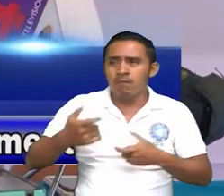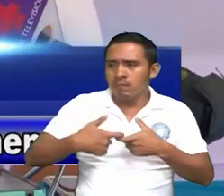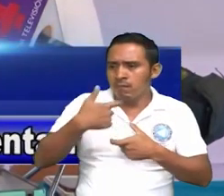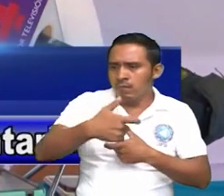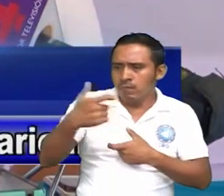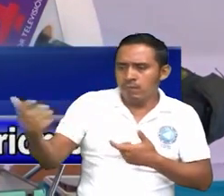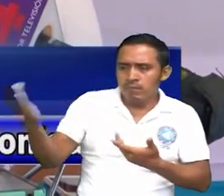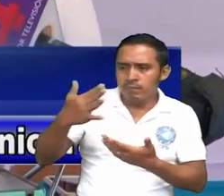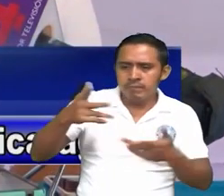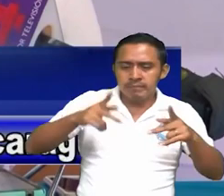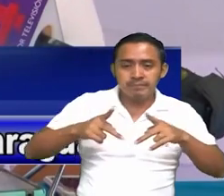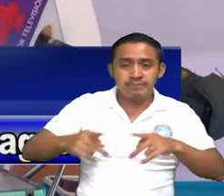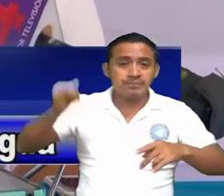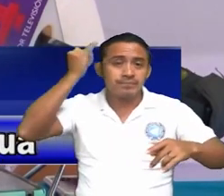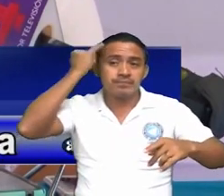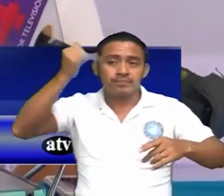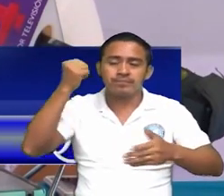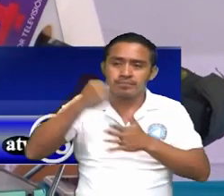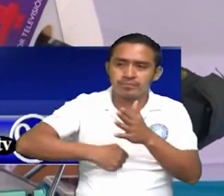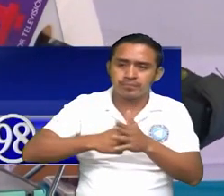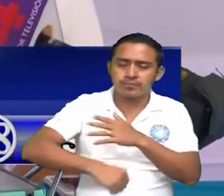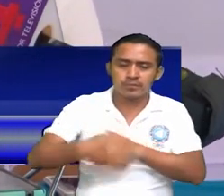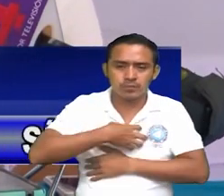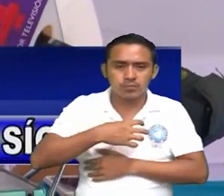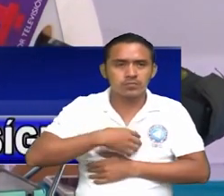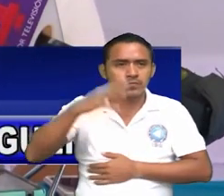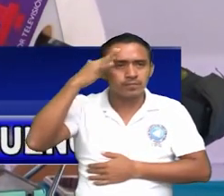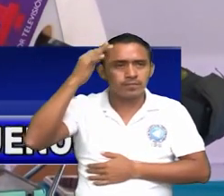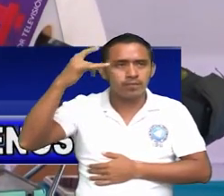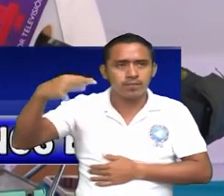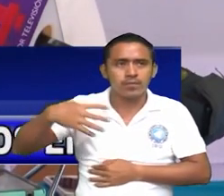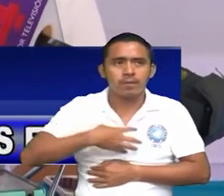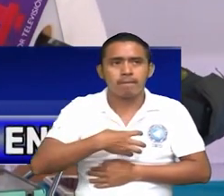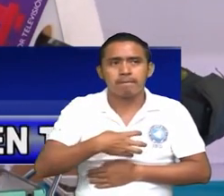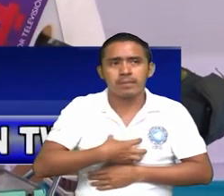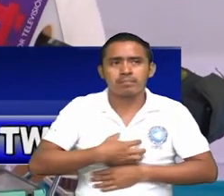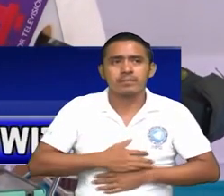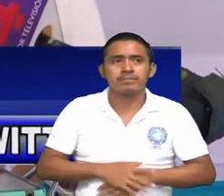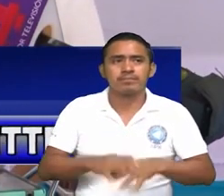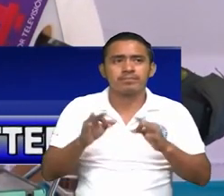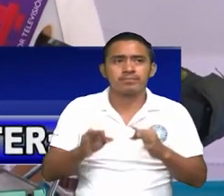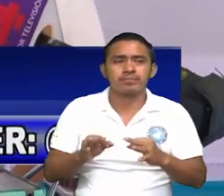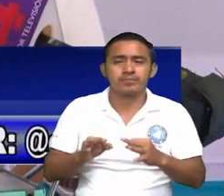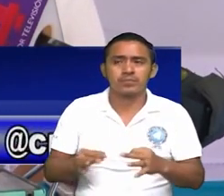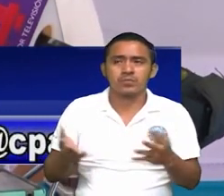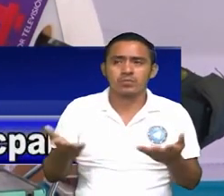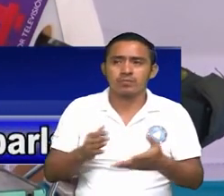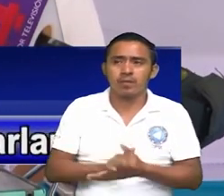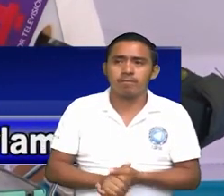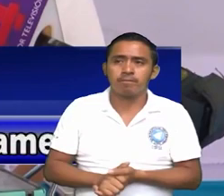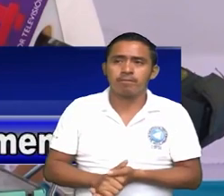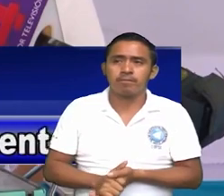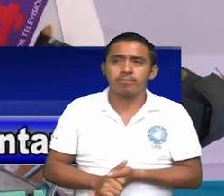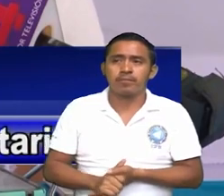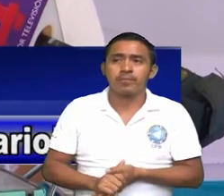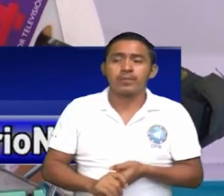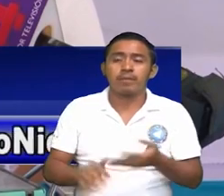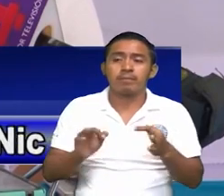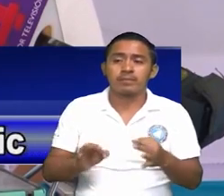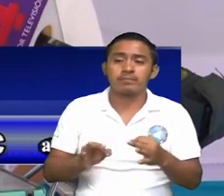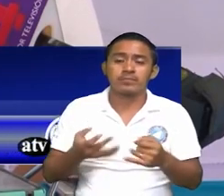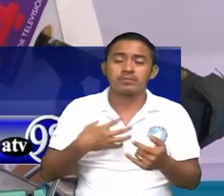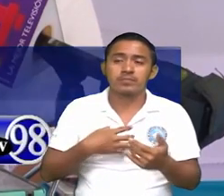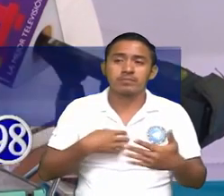personas emprendedoras a que luchen por sus sueños, ya que gracias al Ministerio nosotros hemos logrado conseguir nuestras